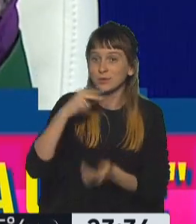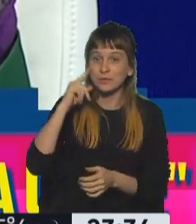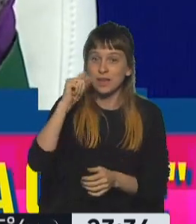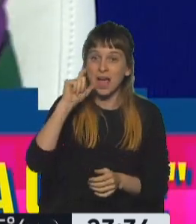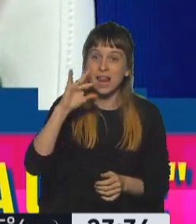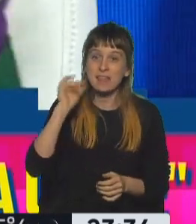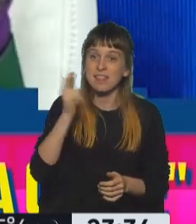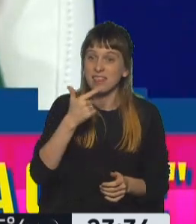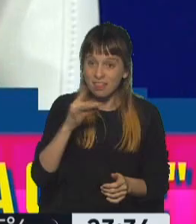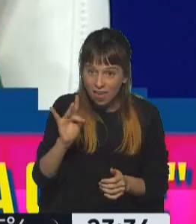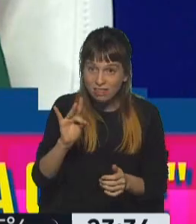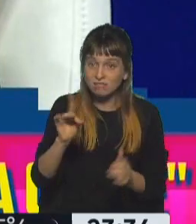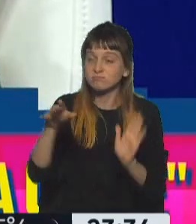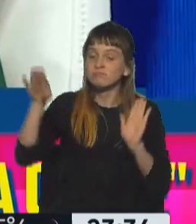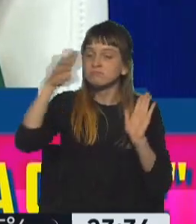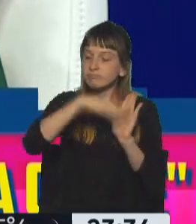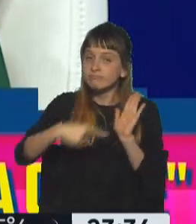con una cautelar.